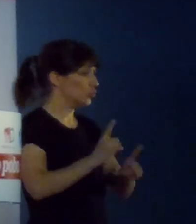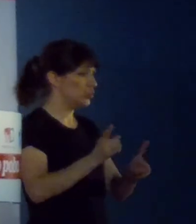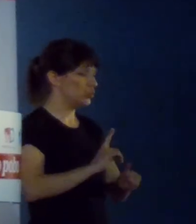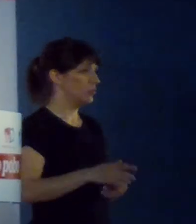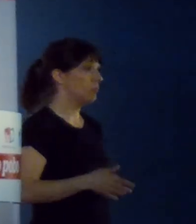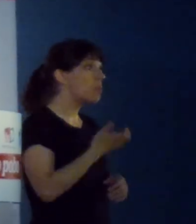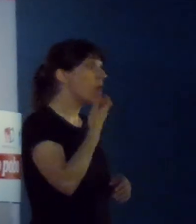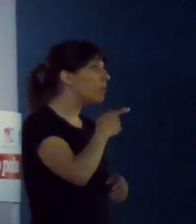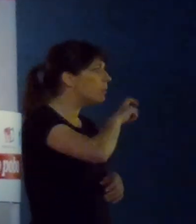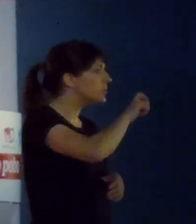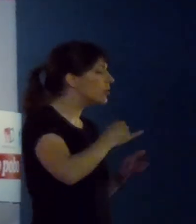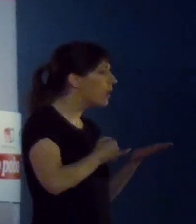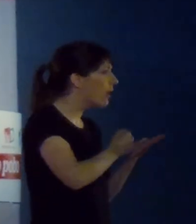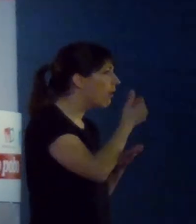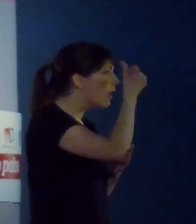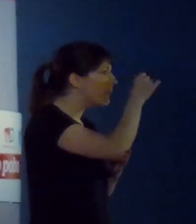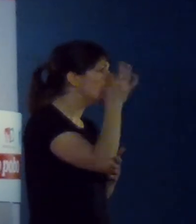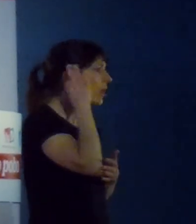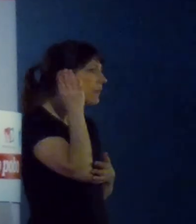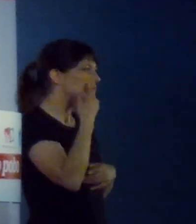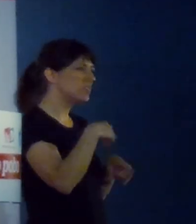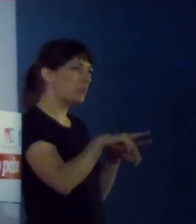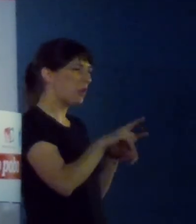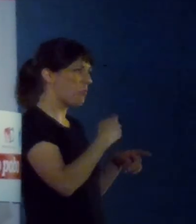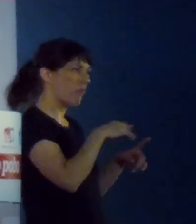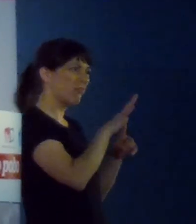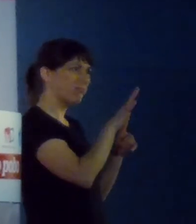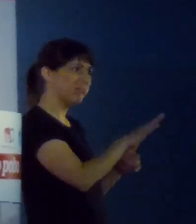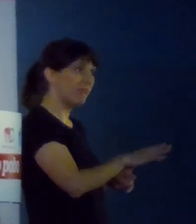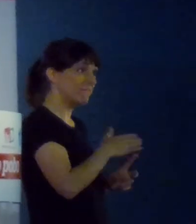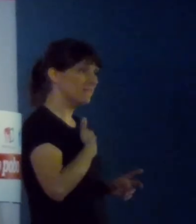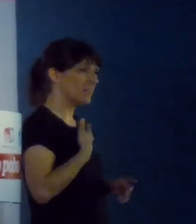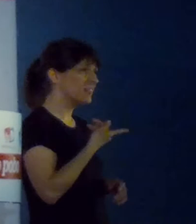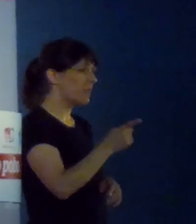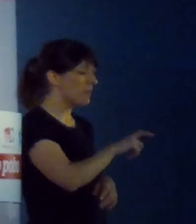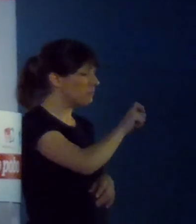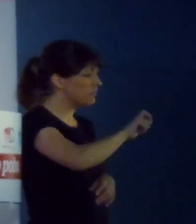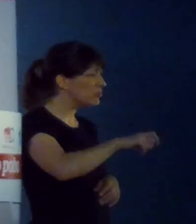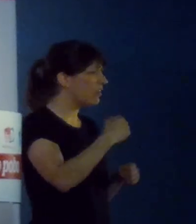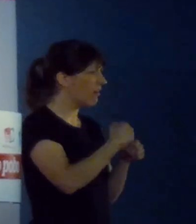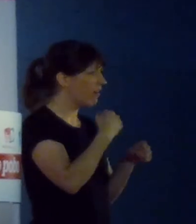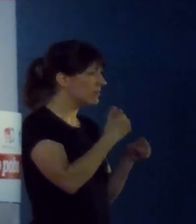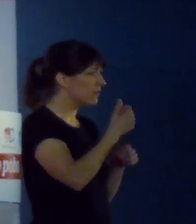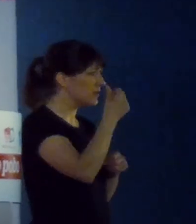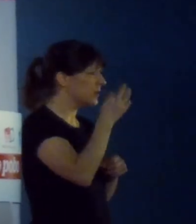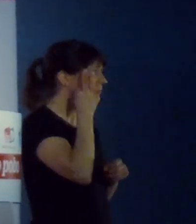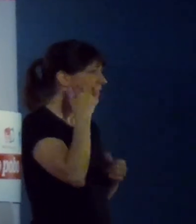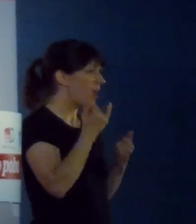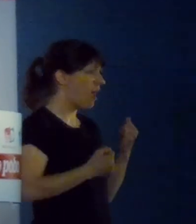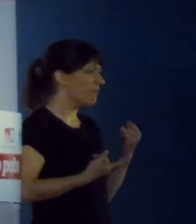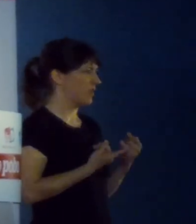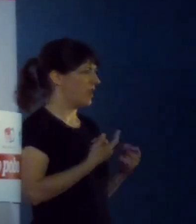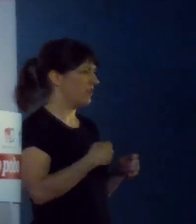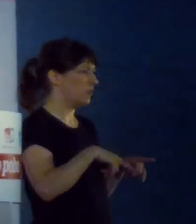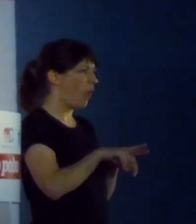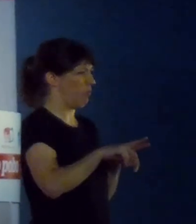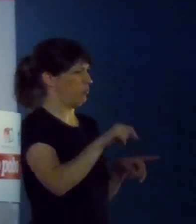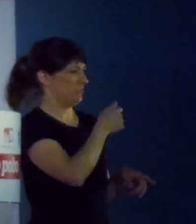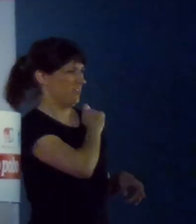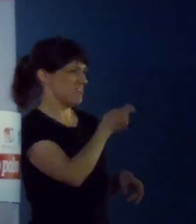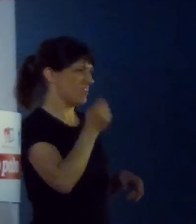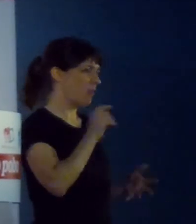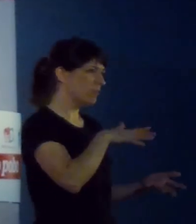Os labregos e labregas sometidos a exterminio, aos traballadores asalariados reconvertidos en escravos,